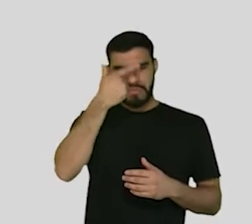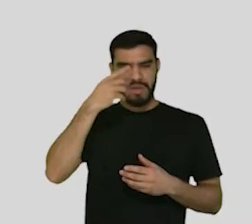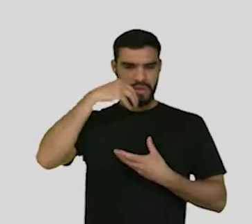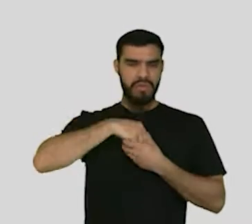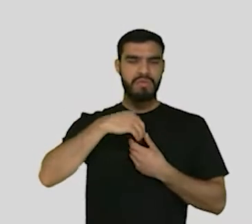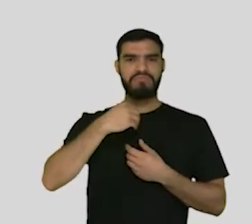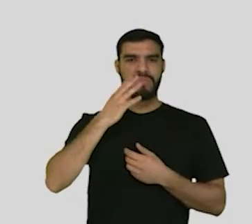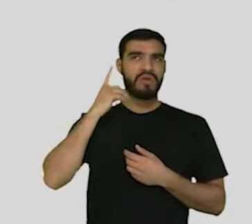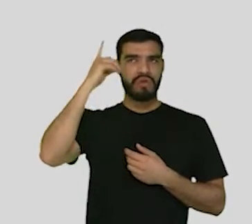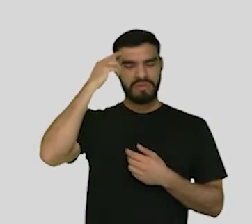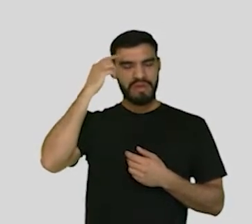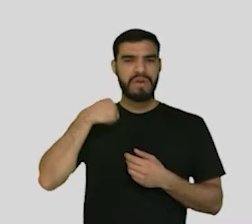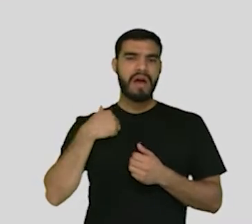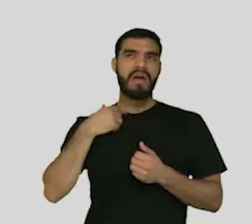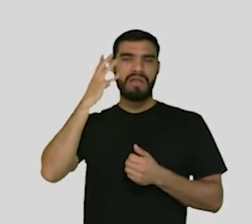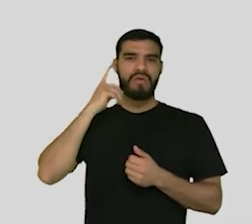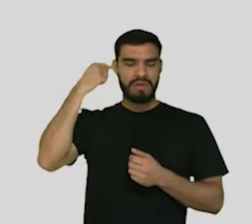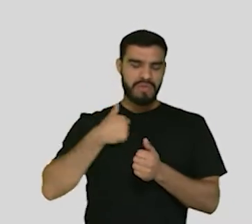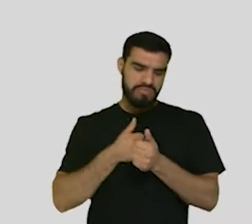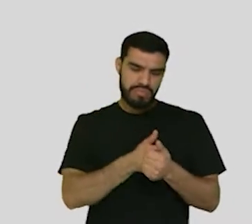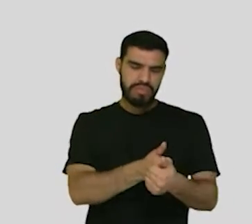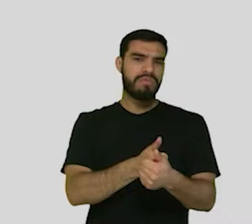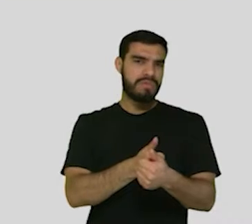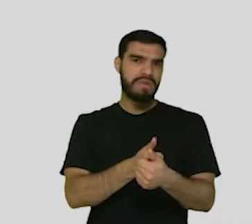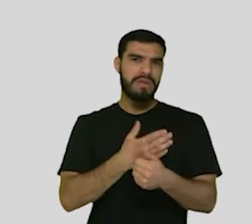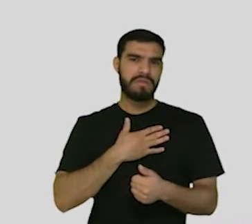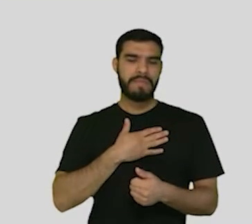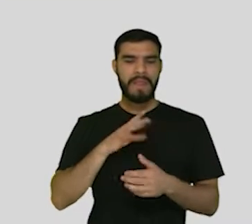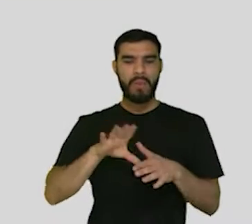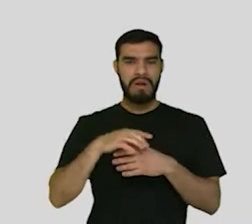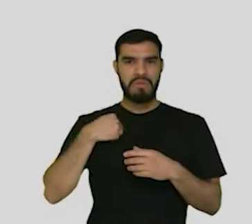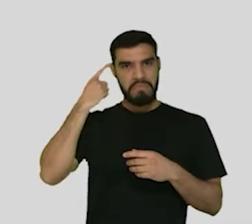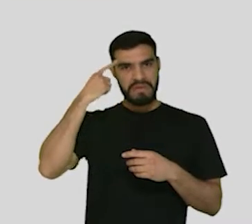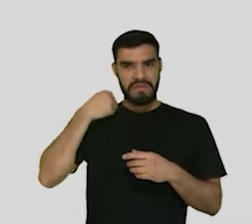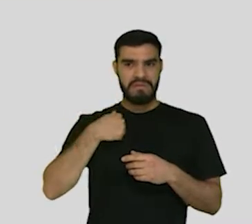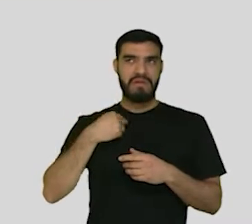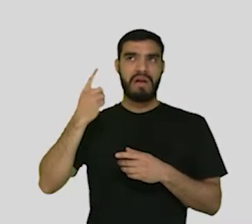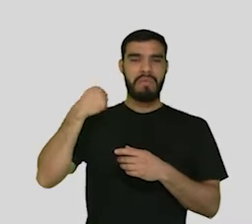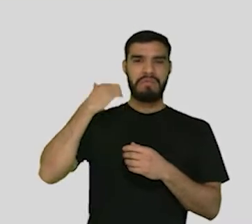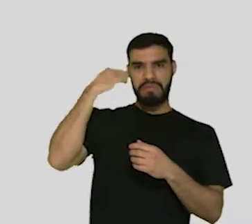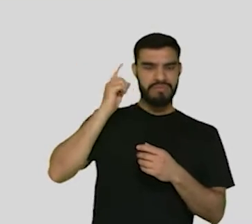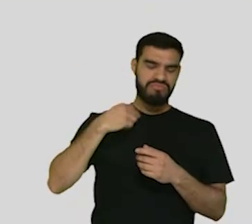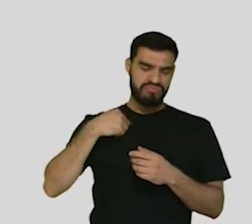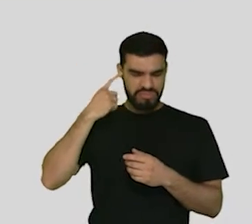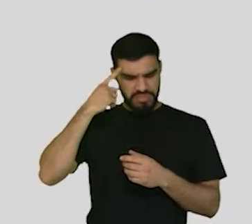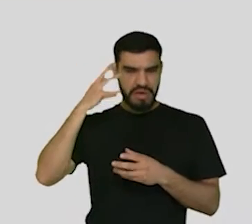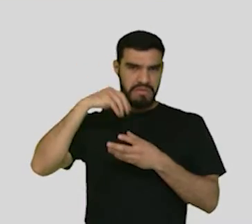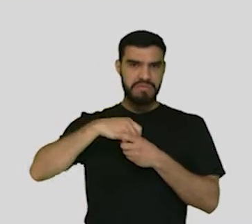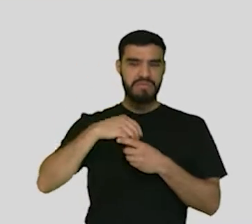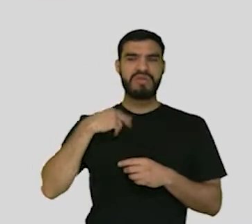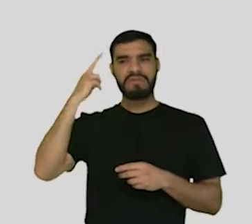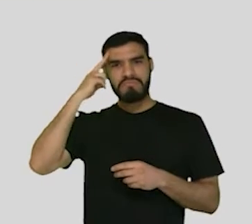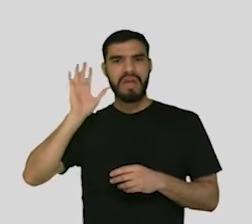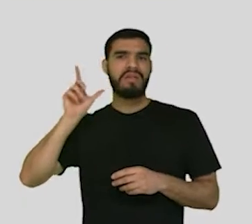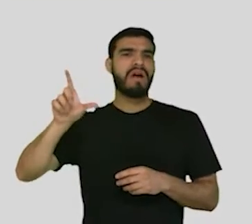se espiritualidad ay cua ñandellara se moinuja ayero vía o hijese Aba vendo y pegamos a